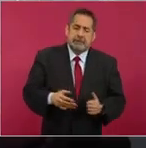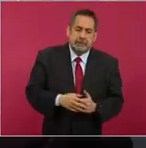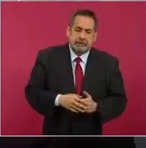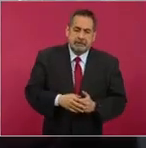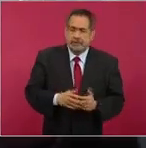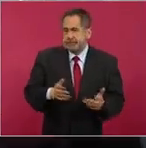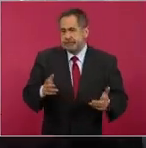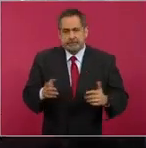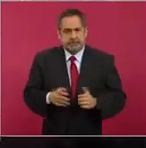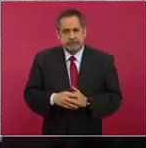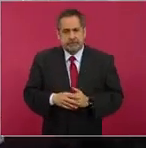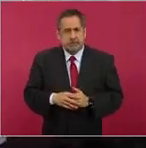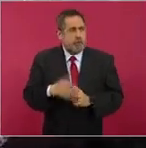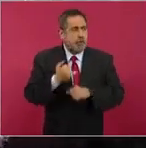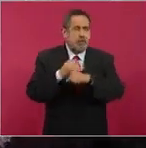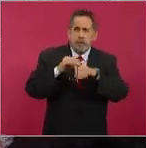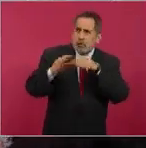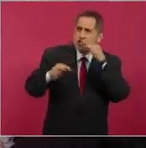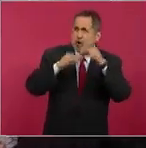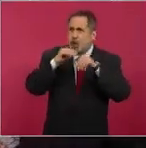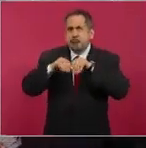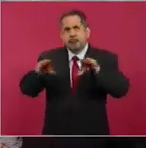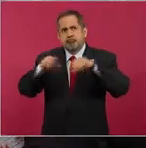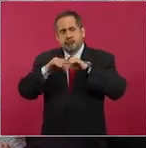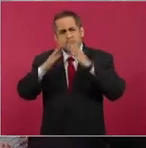Es que no hay información.